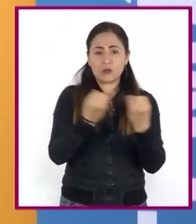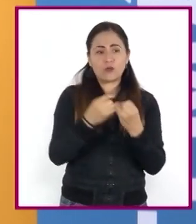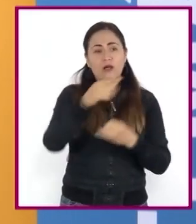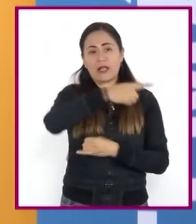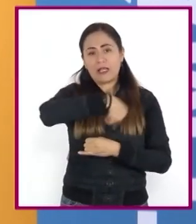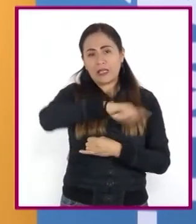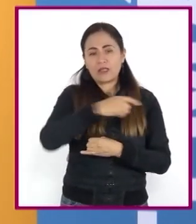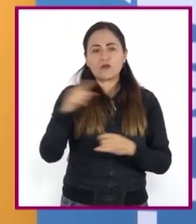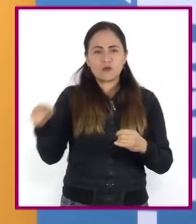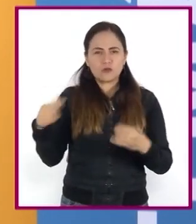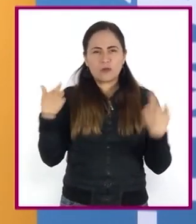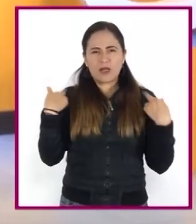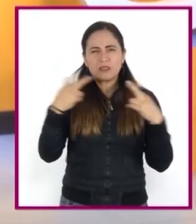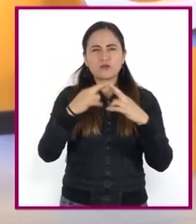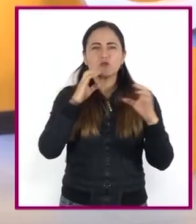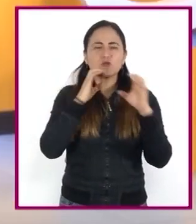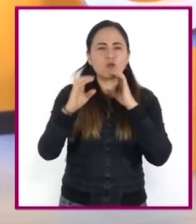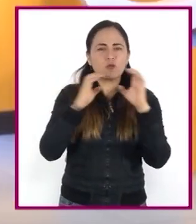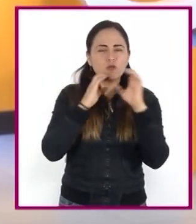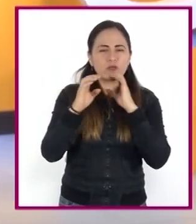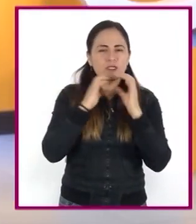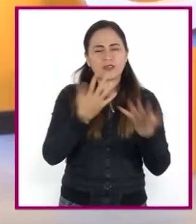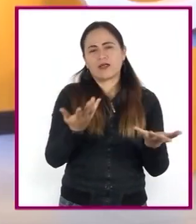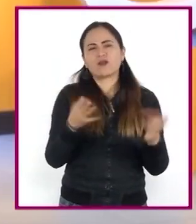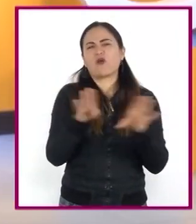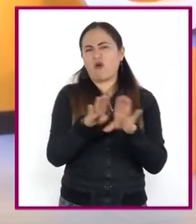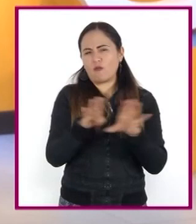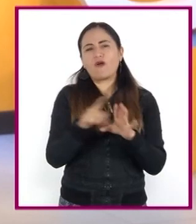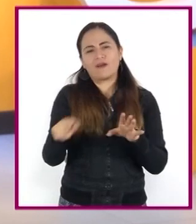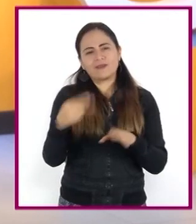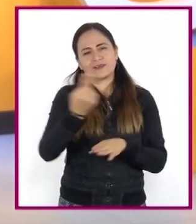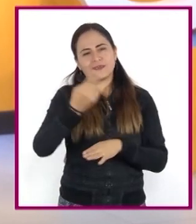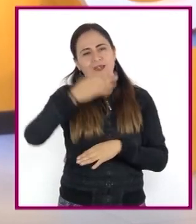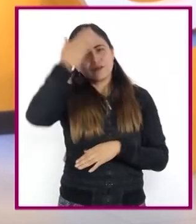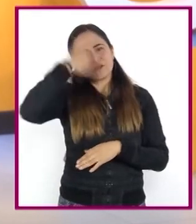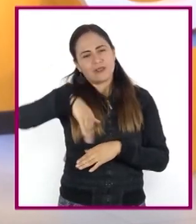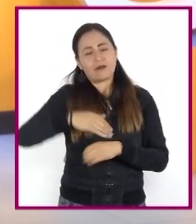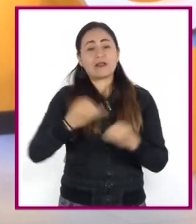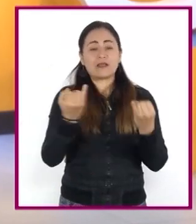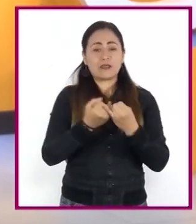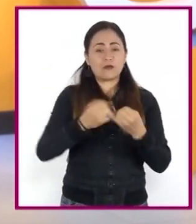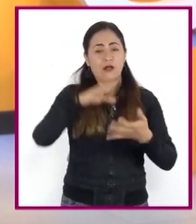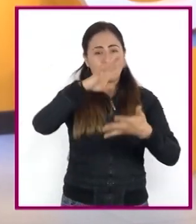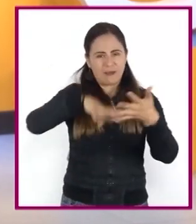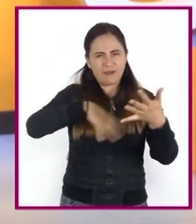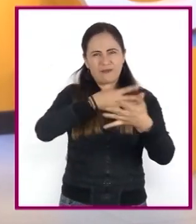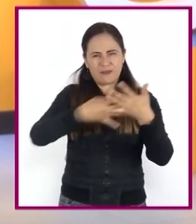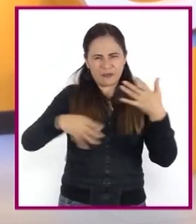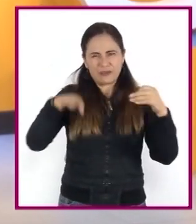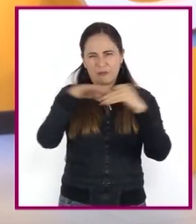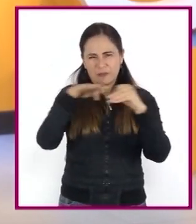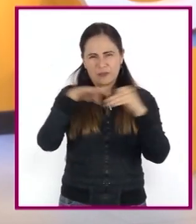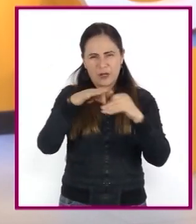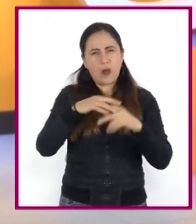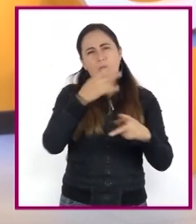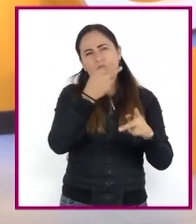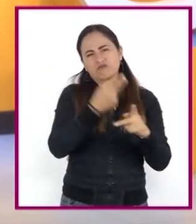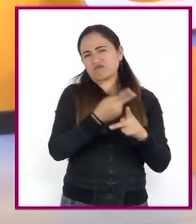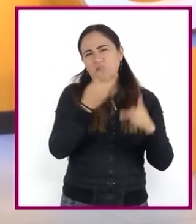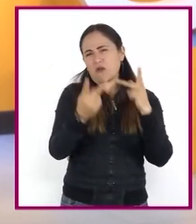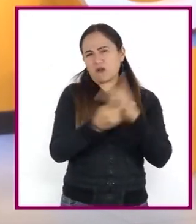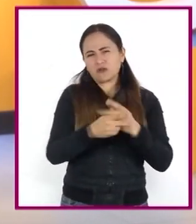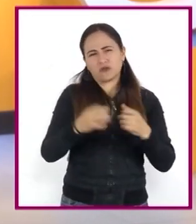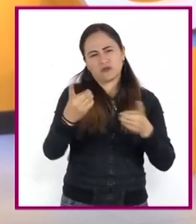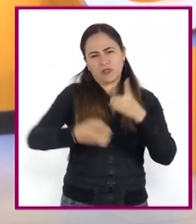comunicaban con los docentes. O como en el caso de las tablas de frecuencia absoluta en la compra de ciertos productos deportivos,